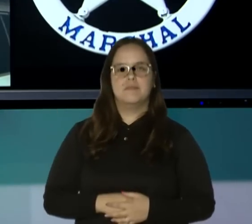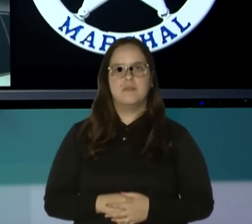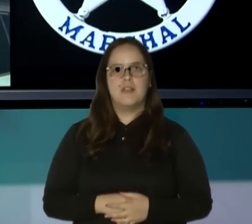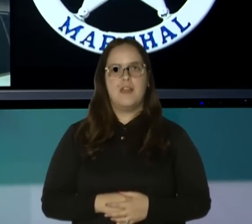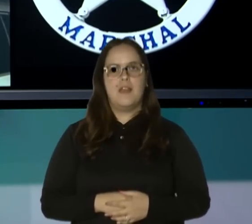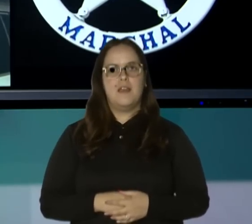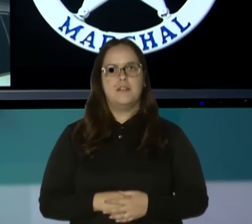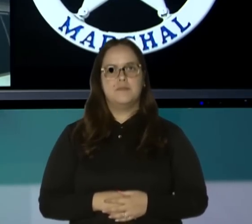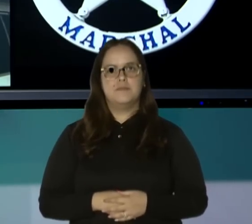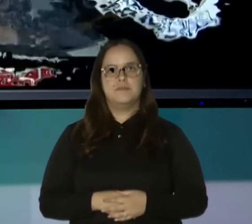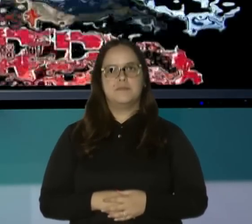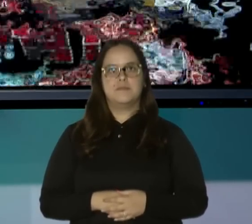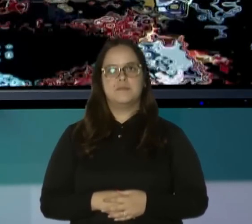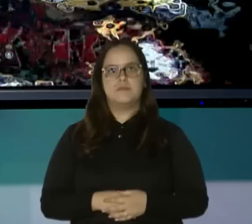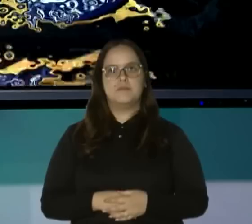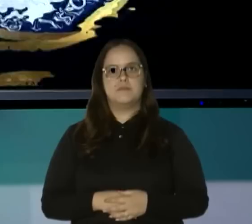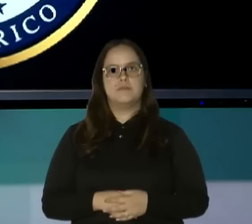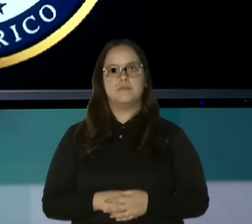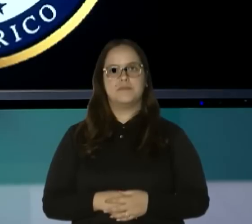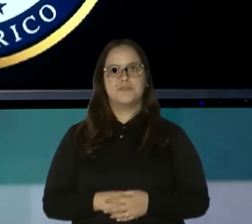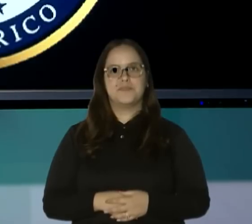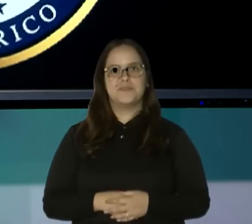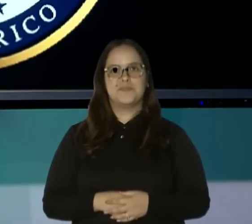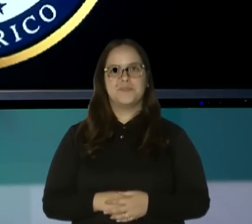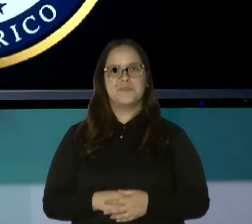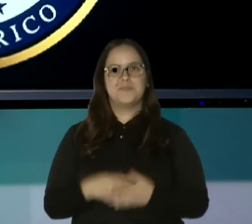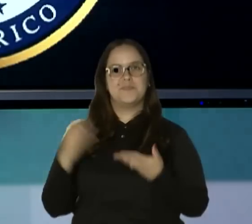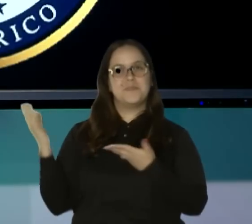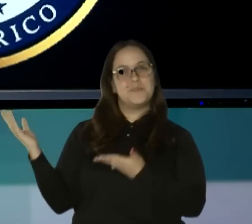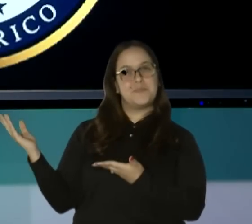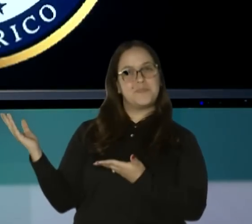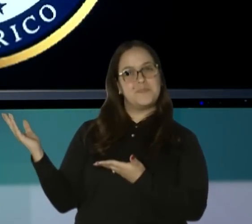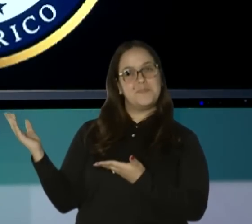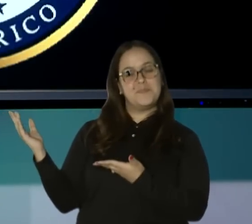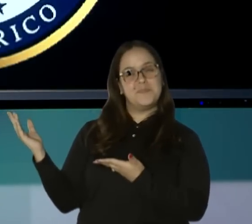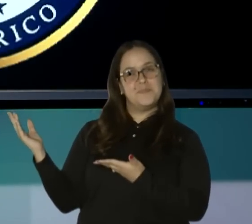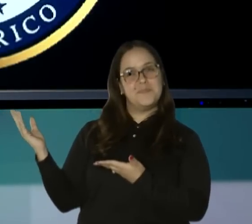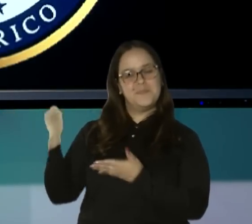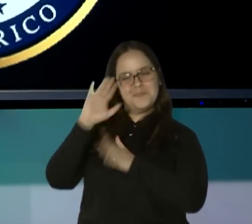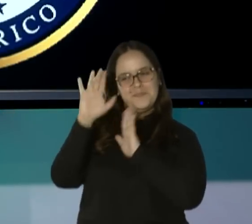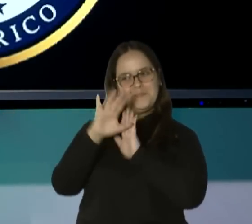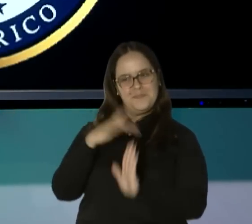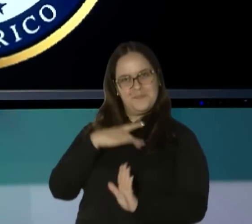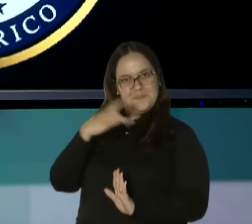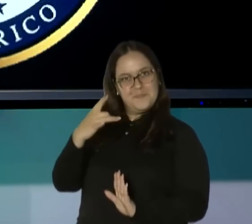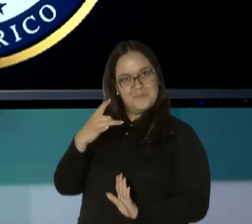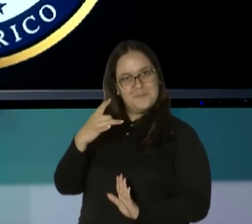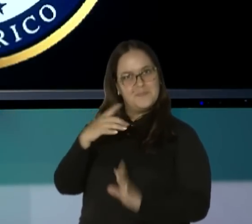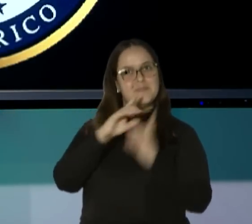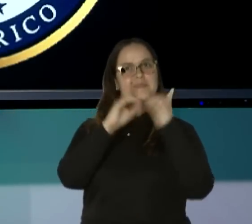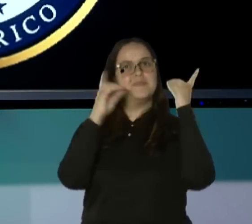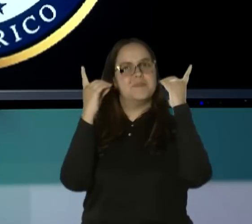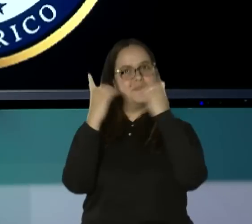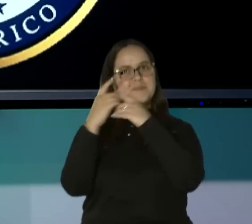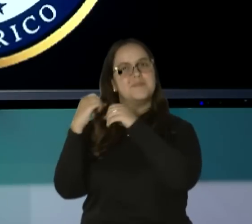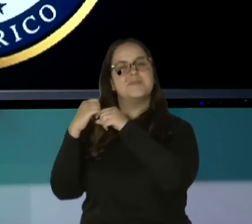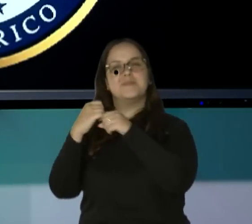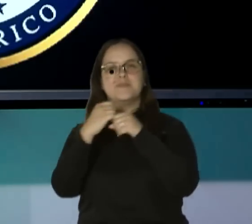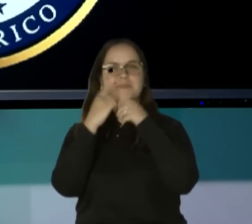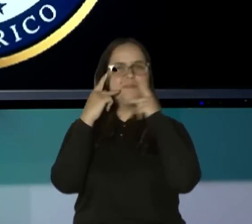damas y caballeros, voy a cambiar aquí de gráfica. Voy a poner esta gráfica que me gusta más, Departamento de Seguridad Pública.